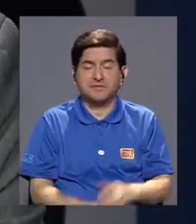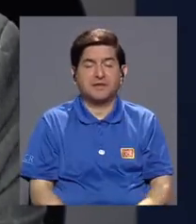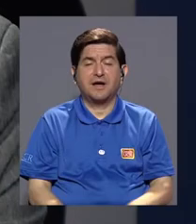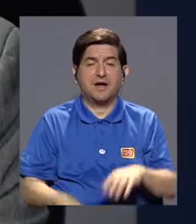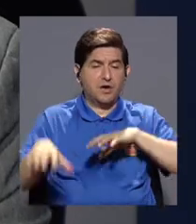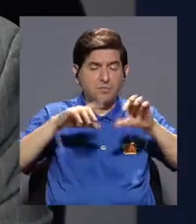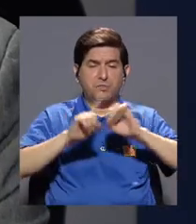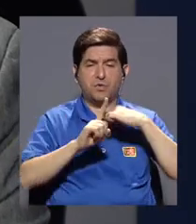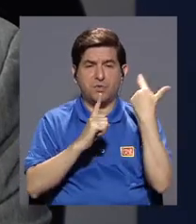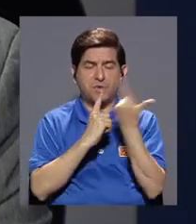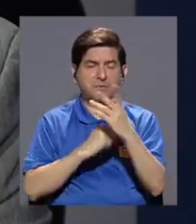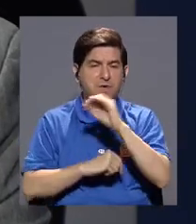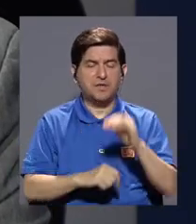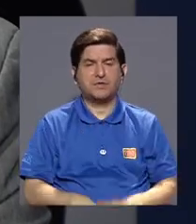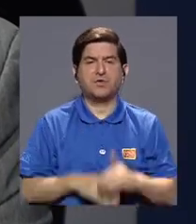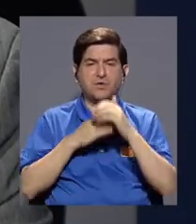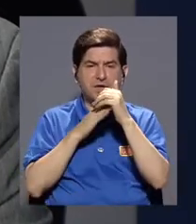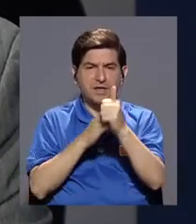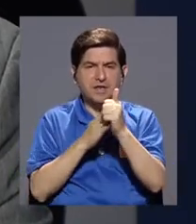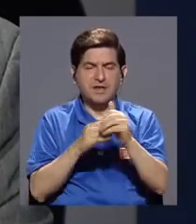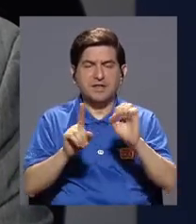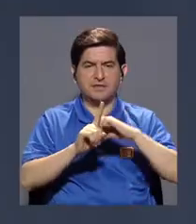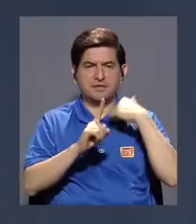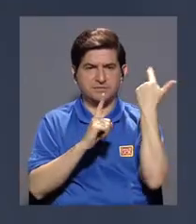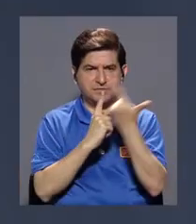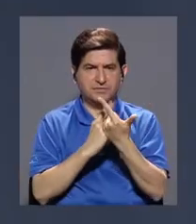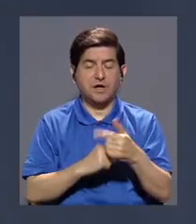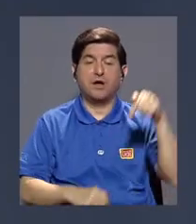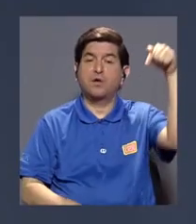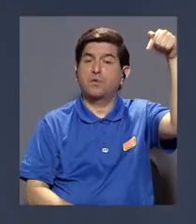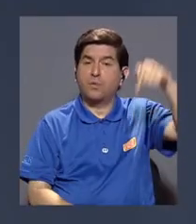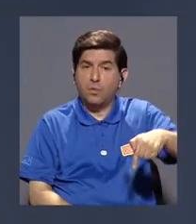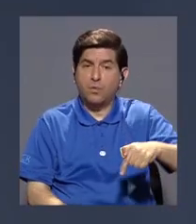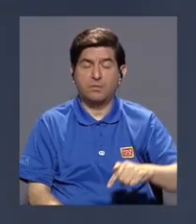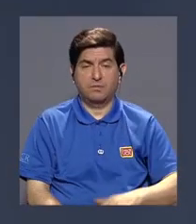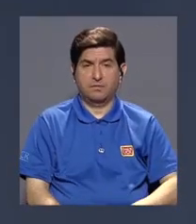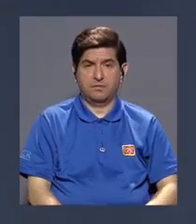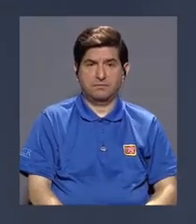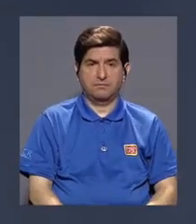y eso eran los liderazgos sociales. Bueno,